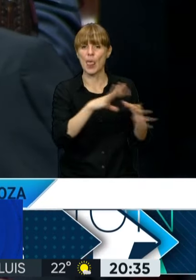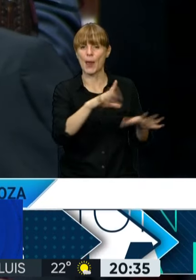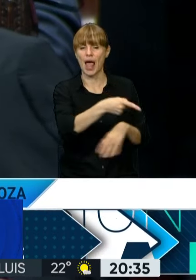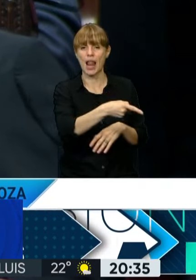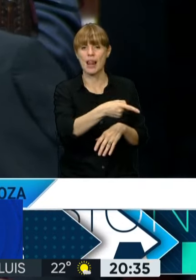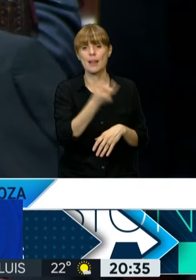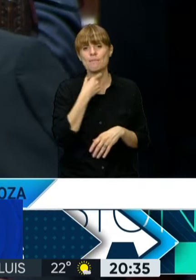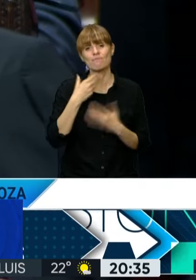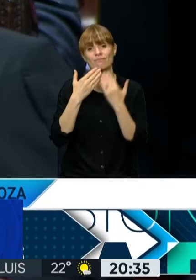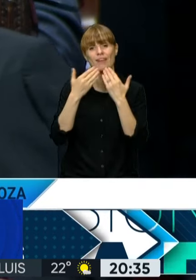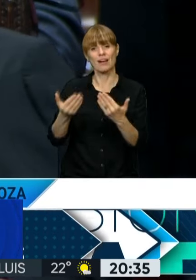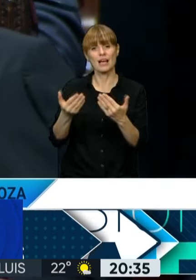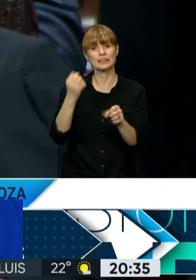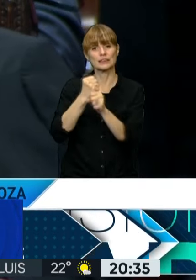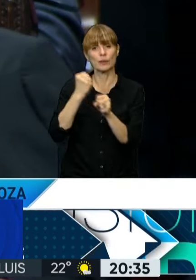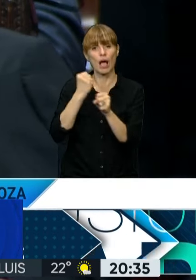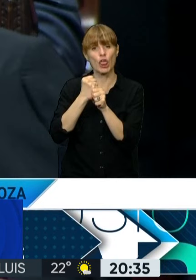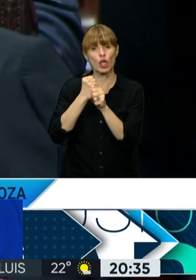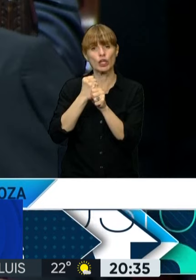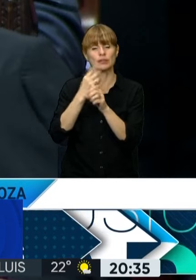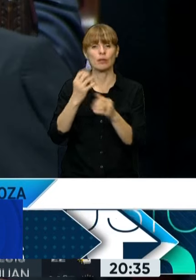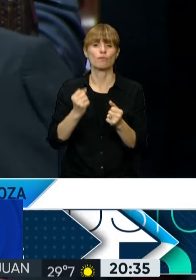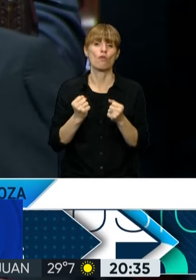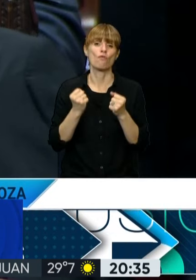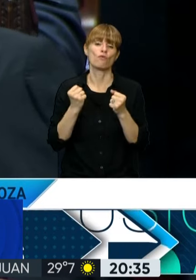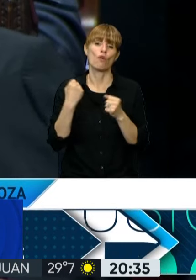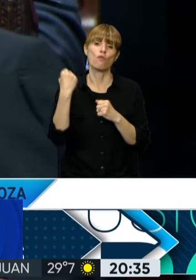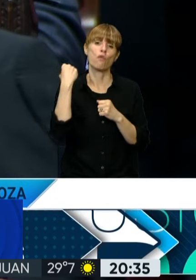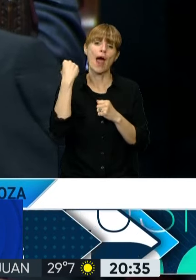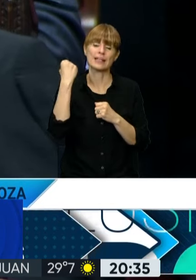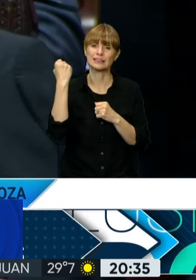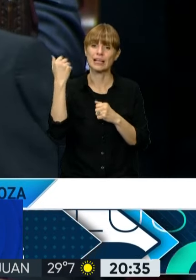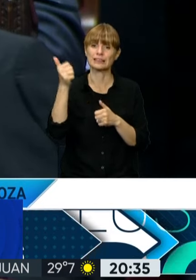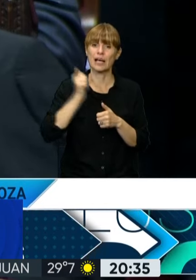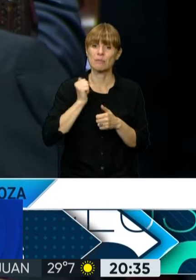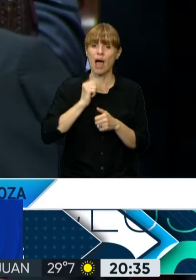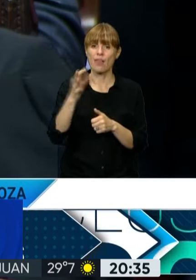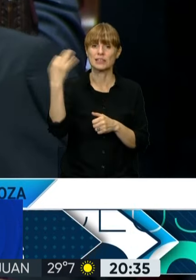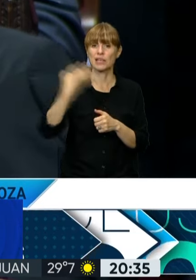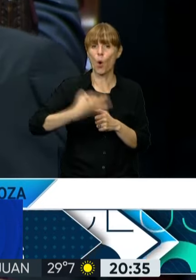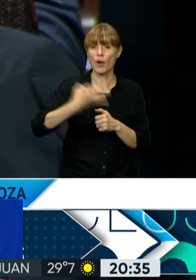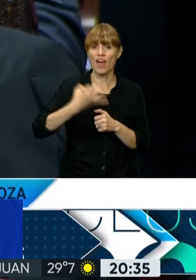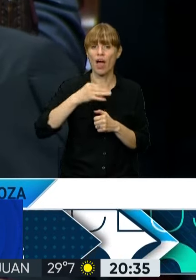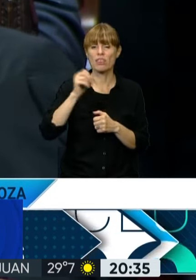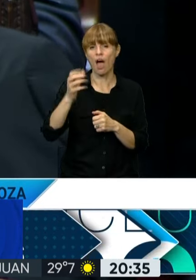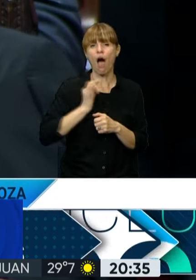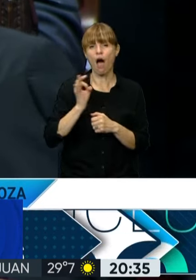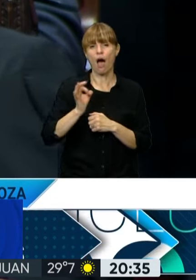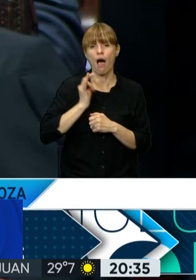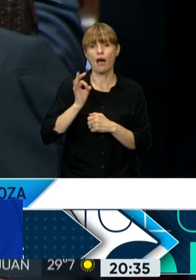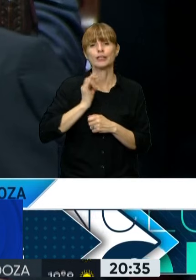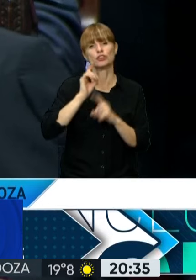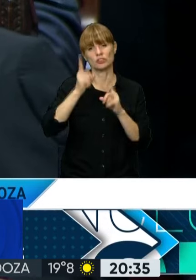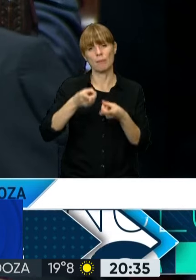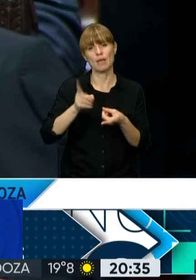dar gracias a los trabajadores, como ser las Fuerzas Armadas y de Seguridad, que por muchos años los han